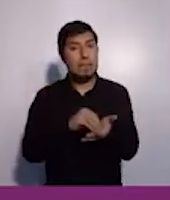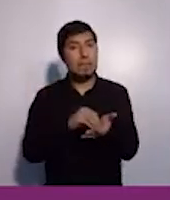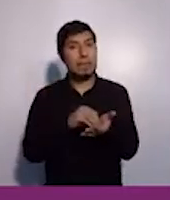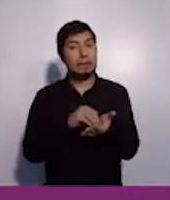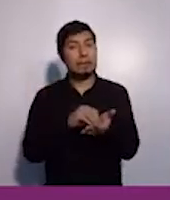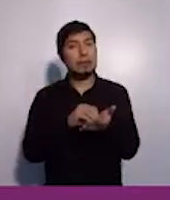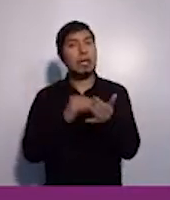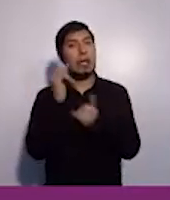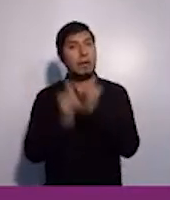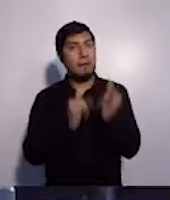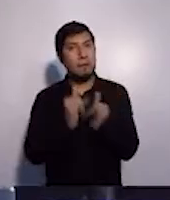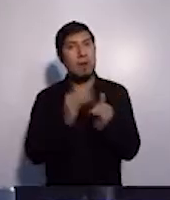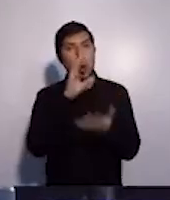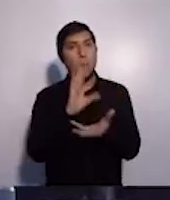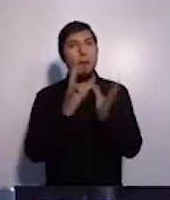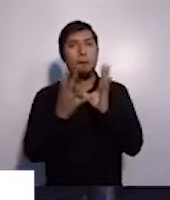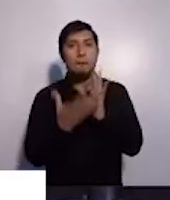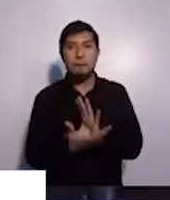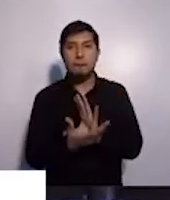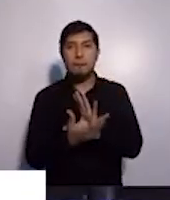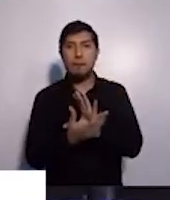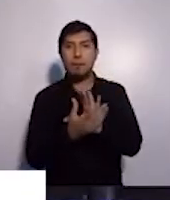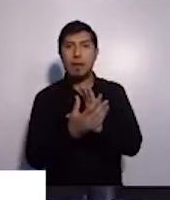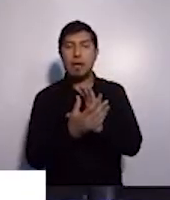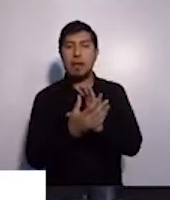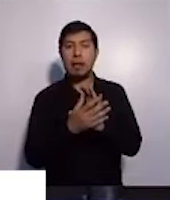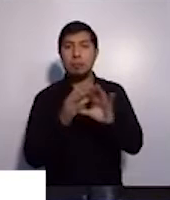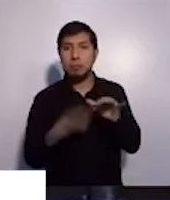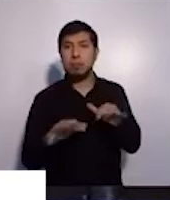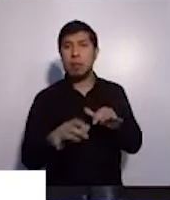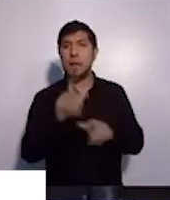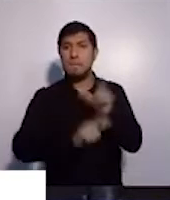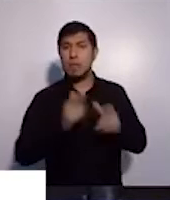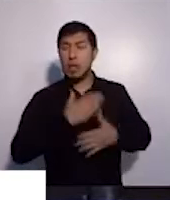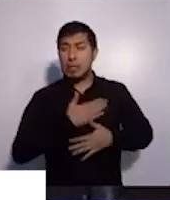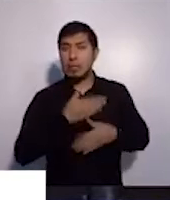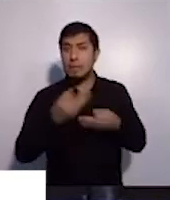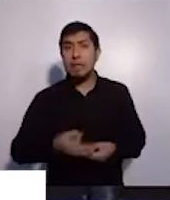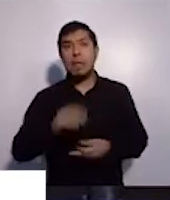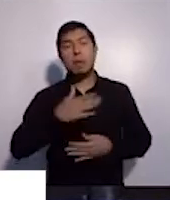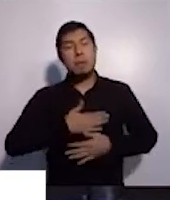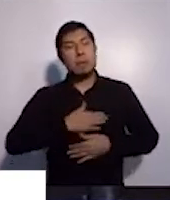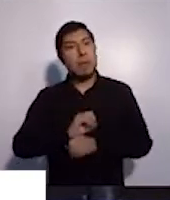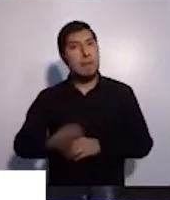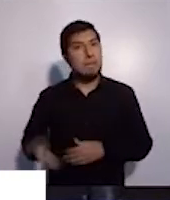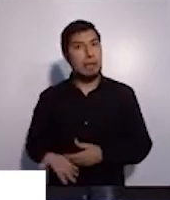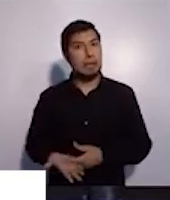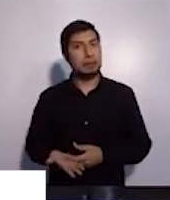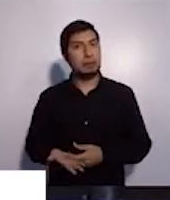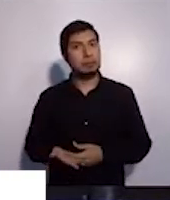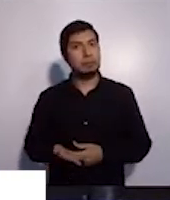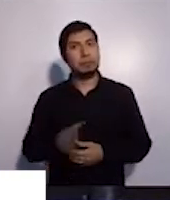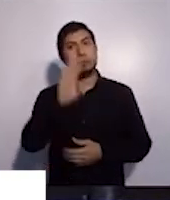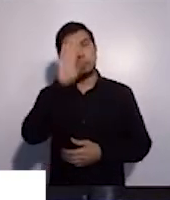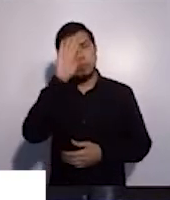informando cómo se distribuyen esos casos en relación a sintomáticos y asintomáticos, con más precisión, ya con números específicos